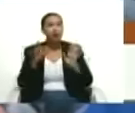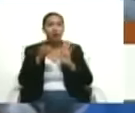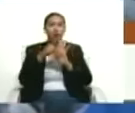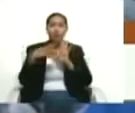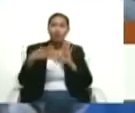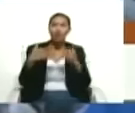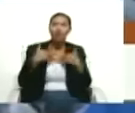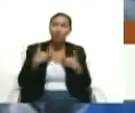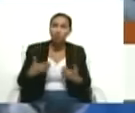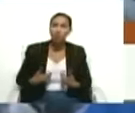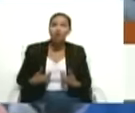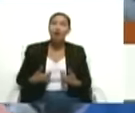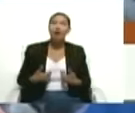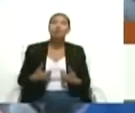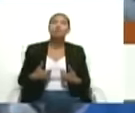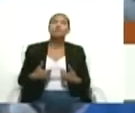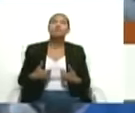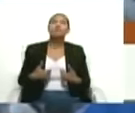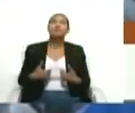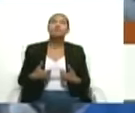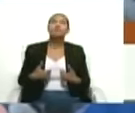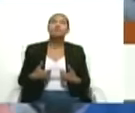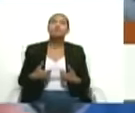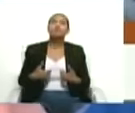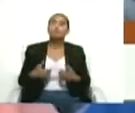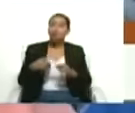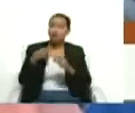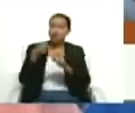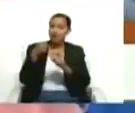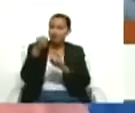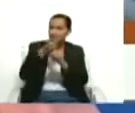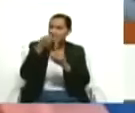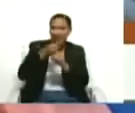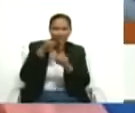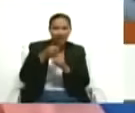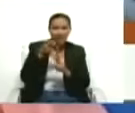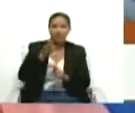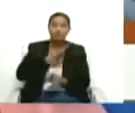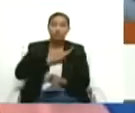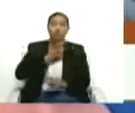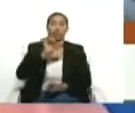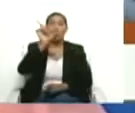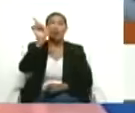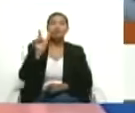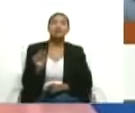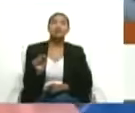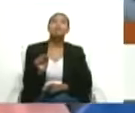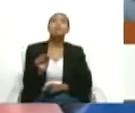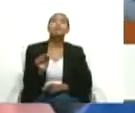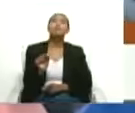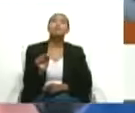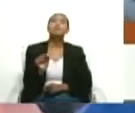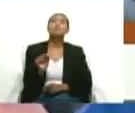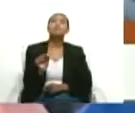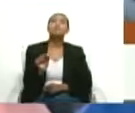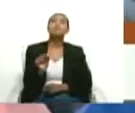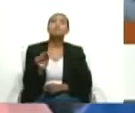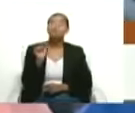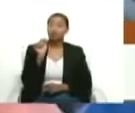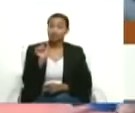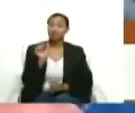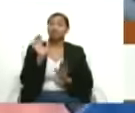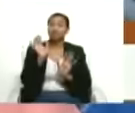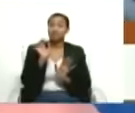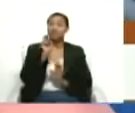la integridad territorial, la batalla por nuestro Esequibo. Y si algo tenemos que decir en estos 25